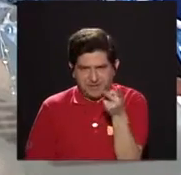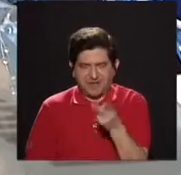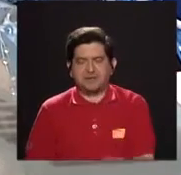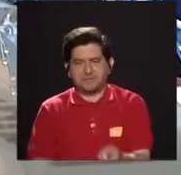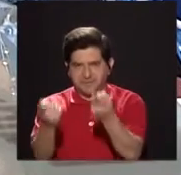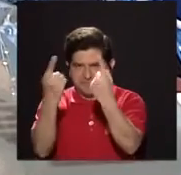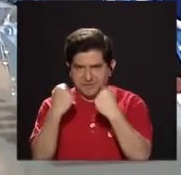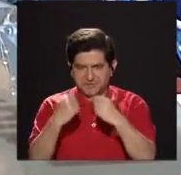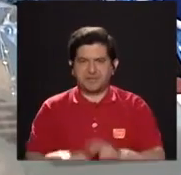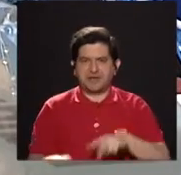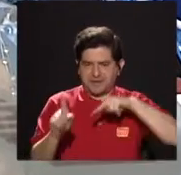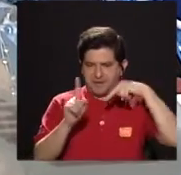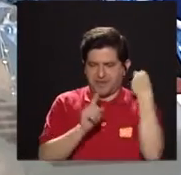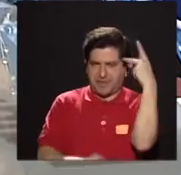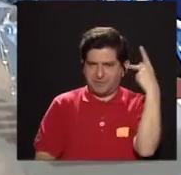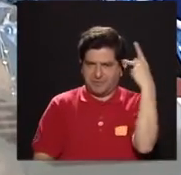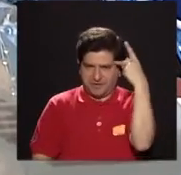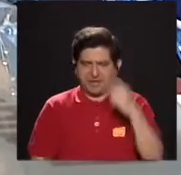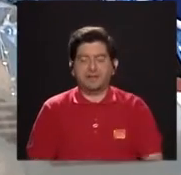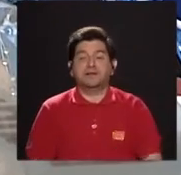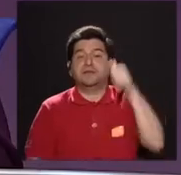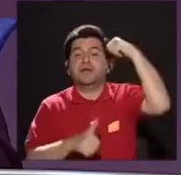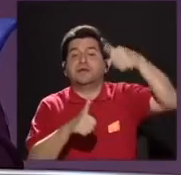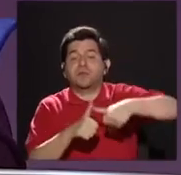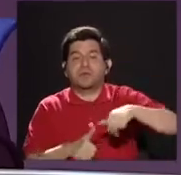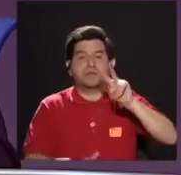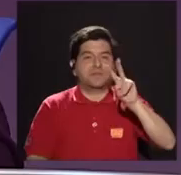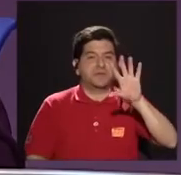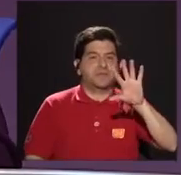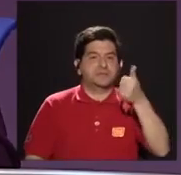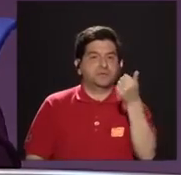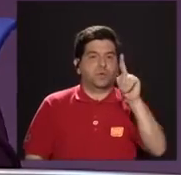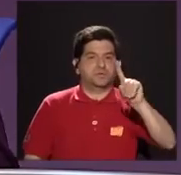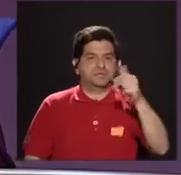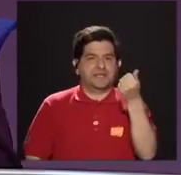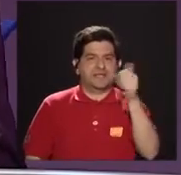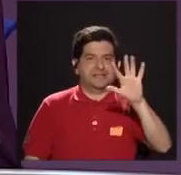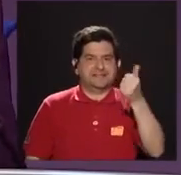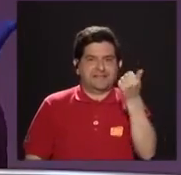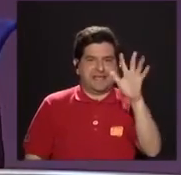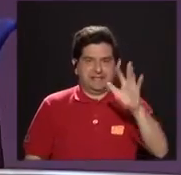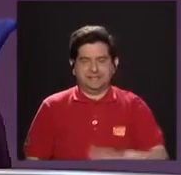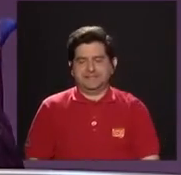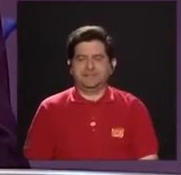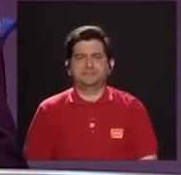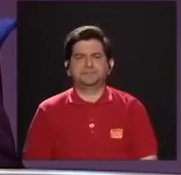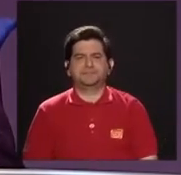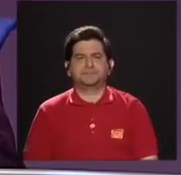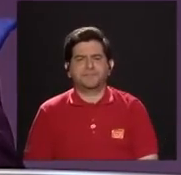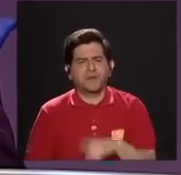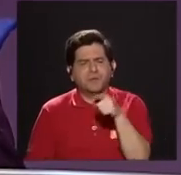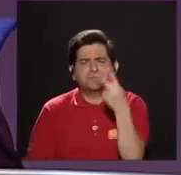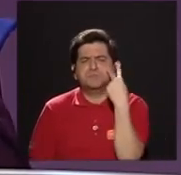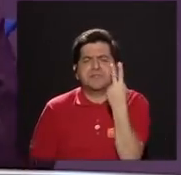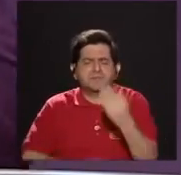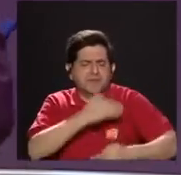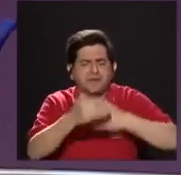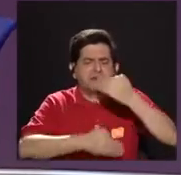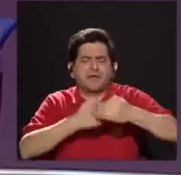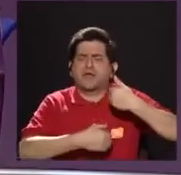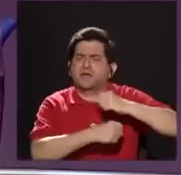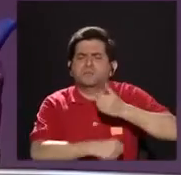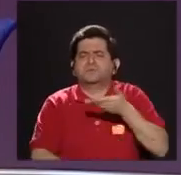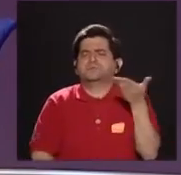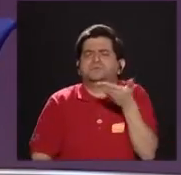con nosotras en Miradas Políticas. Les recuerdo, 2511-1515. ¿Qué vio usted de este proceso